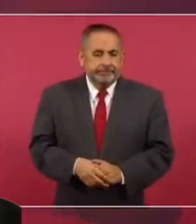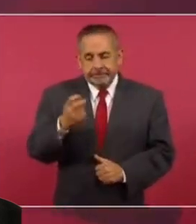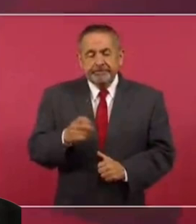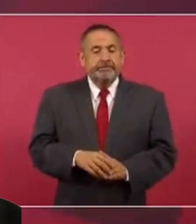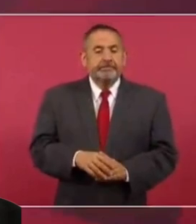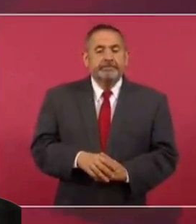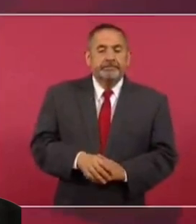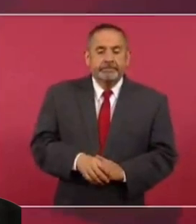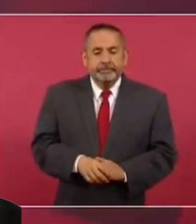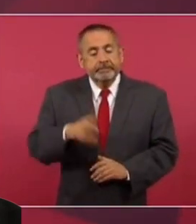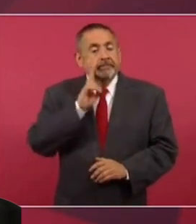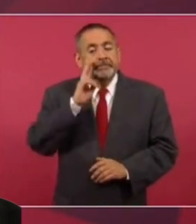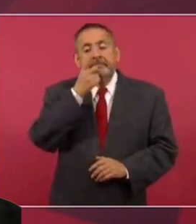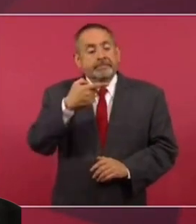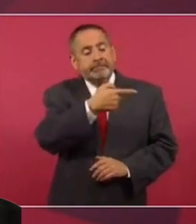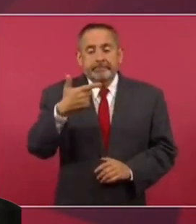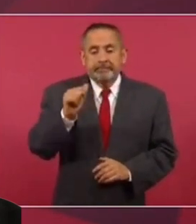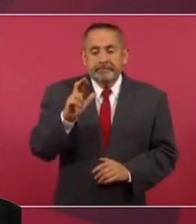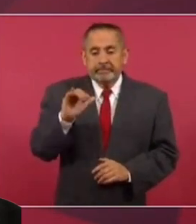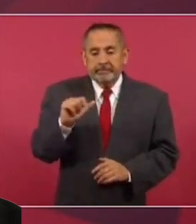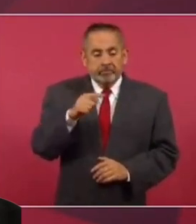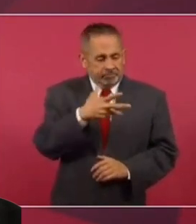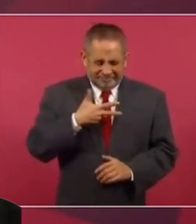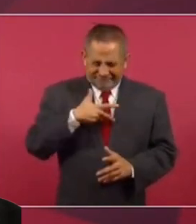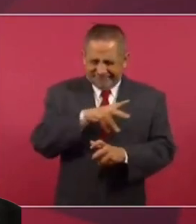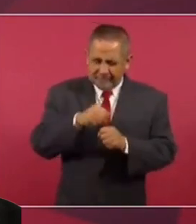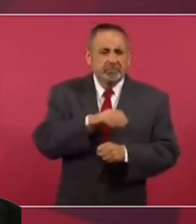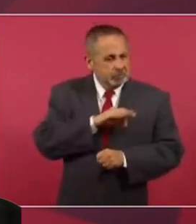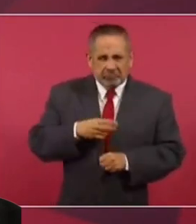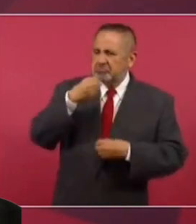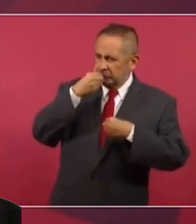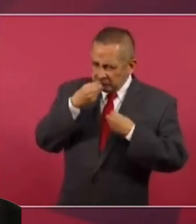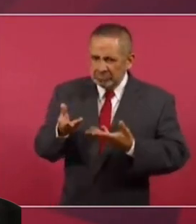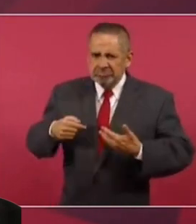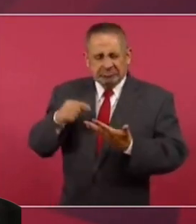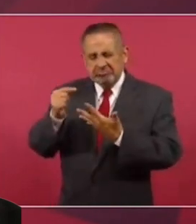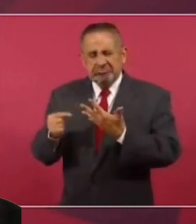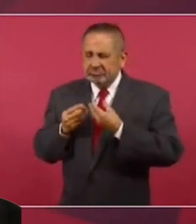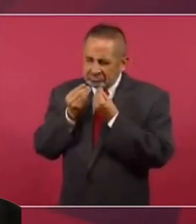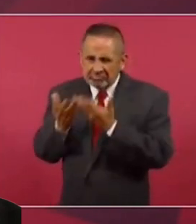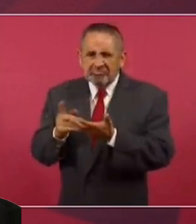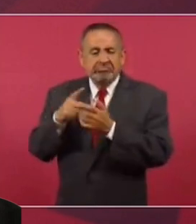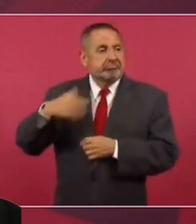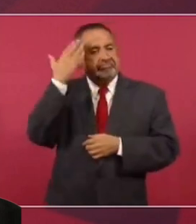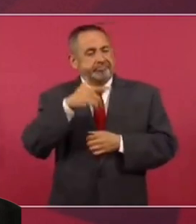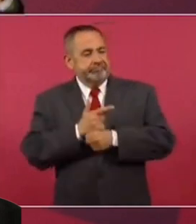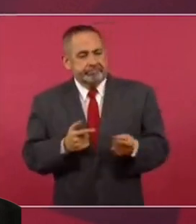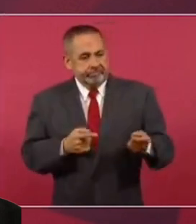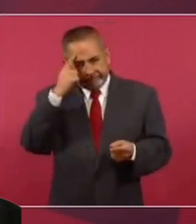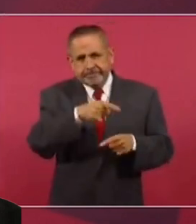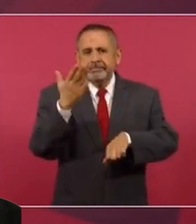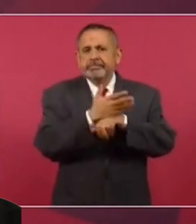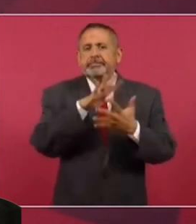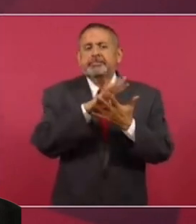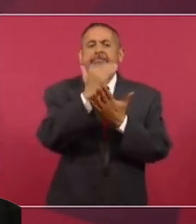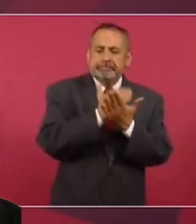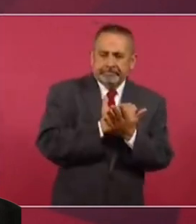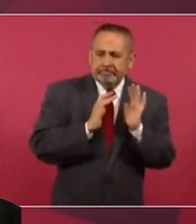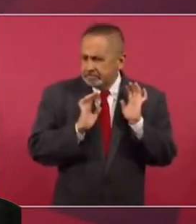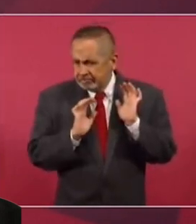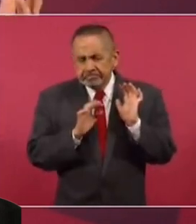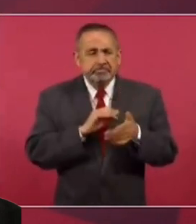Entonces, hay que ver qué dice García Luna. Él tiene la posibilidad, no solo de hablar para que le reduzcan las